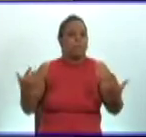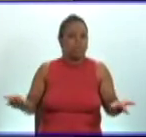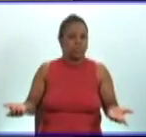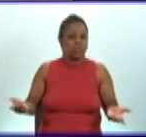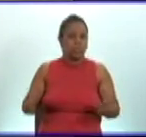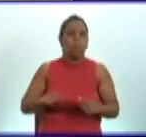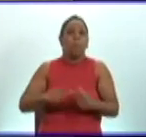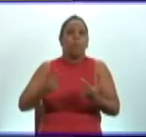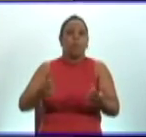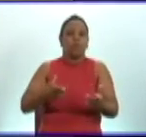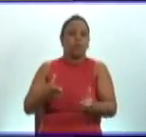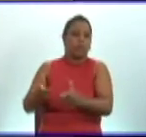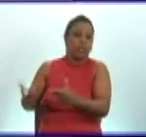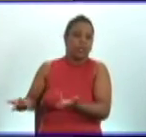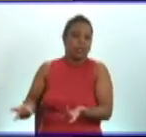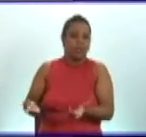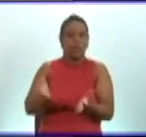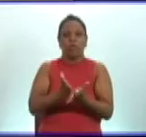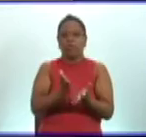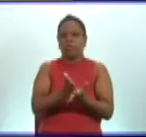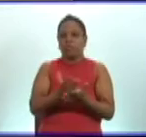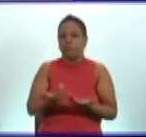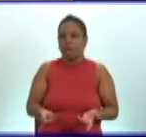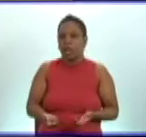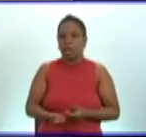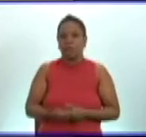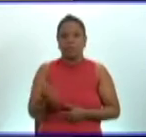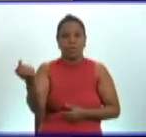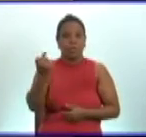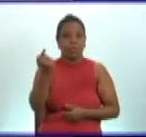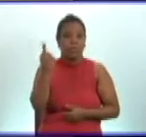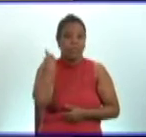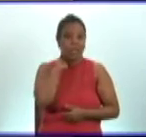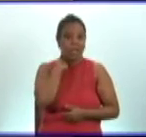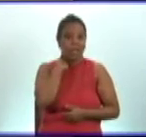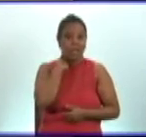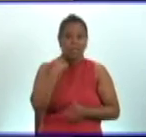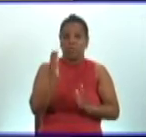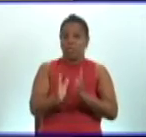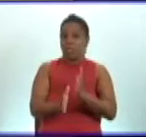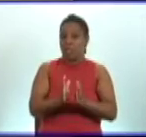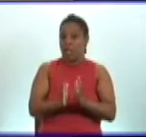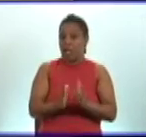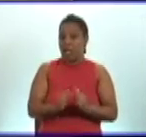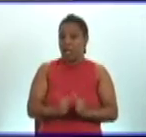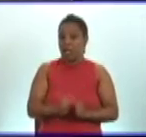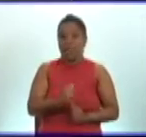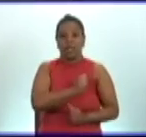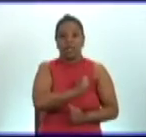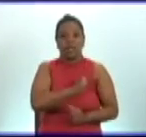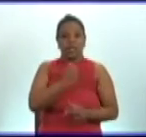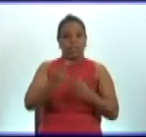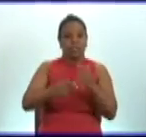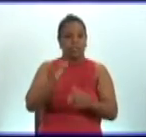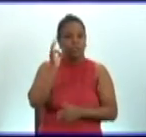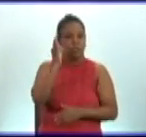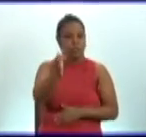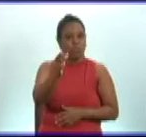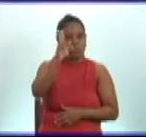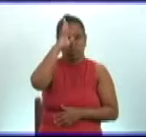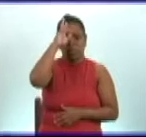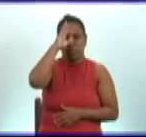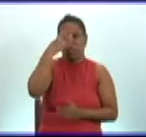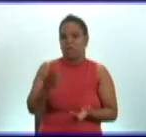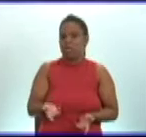esos jóvenes estudiantes. Además, estaban en su primer año de la carrera, aspiraban a convertirse en médicos, y cuáles fueron las excusas que precisamente